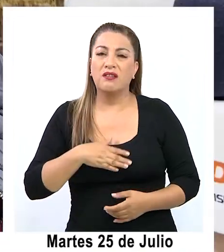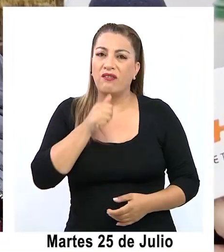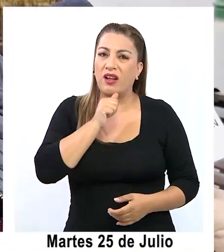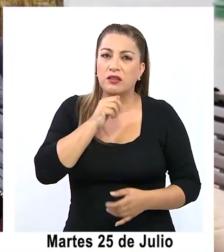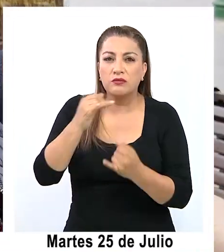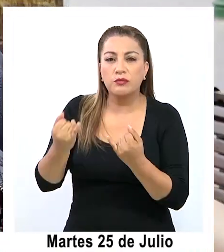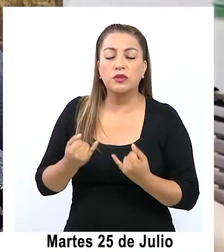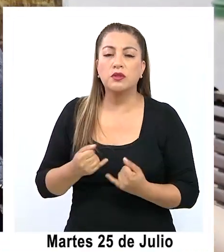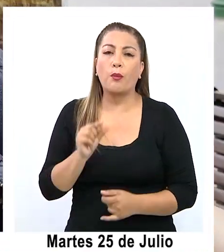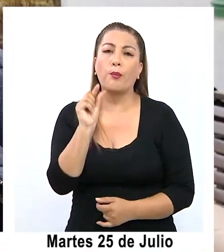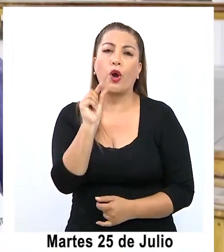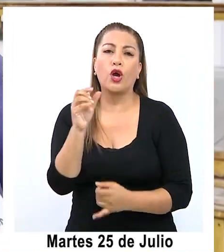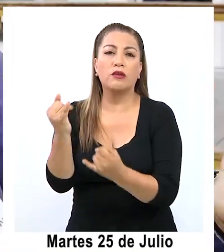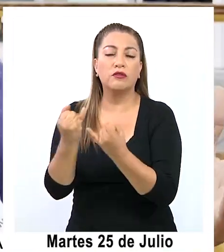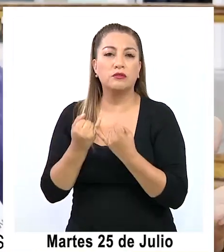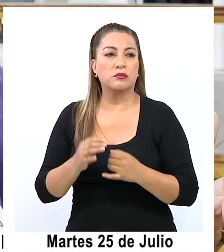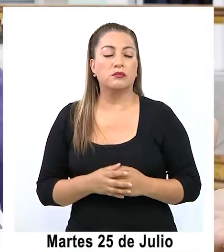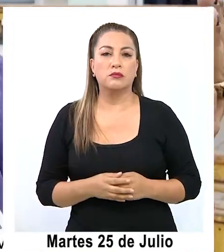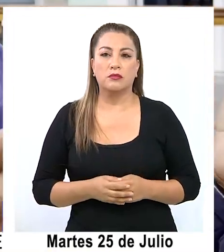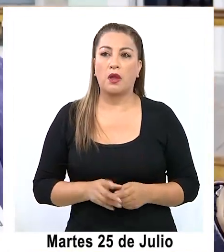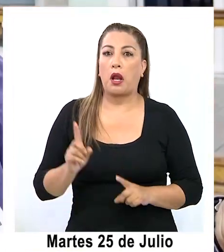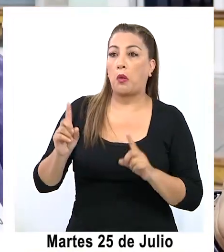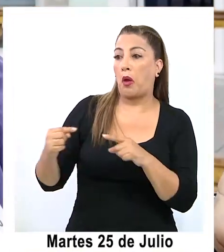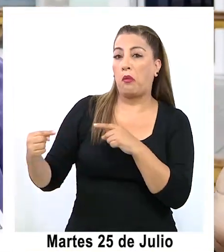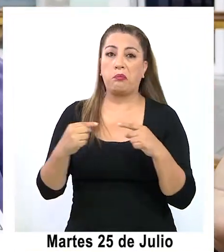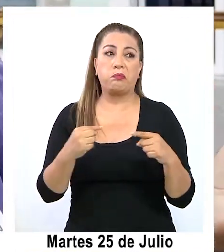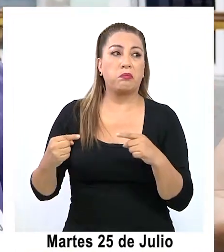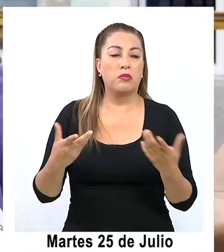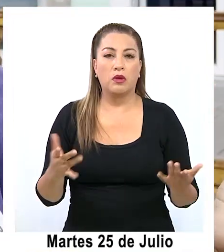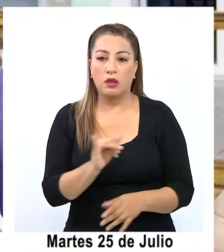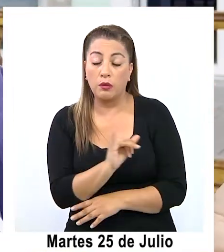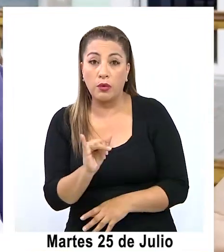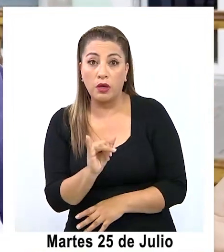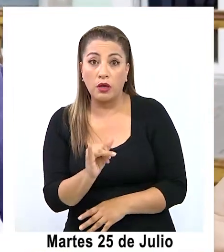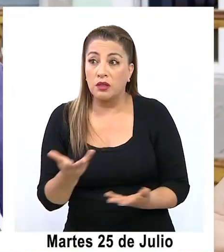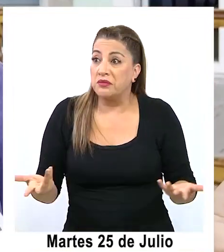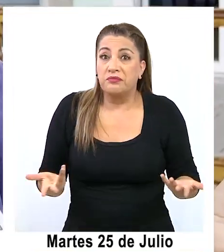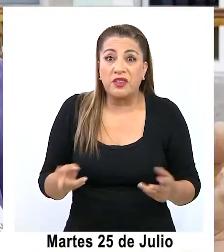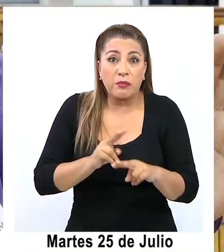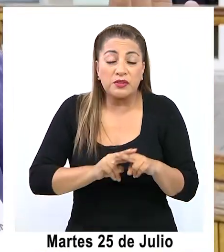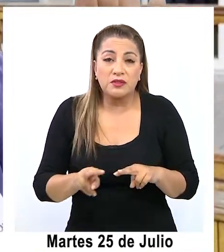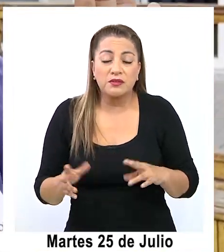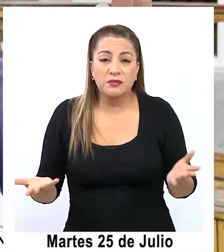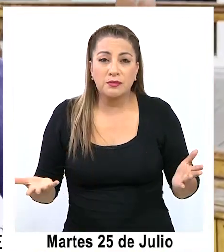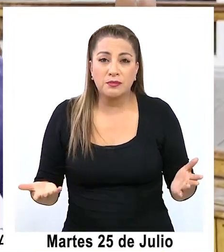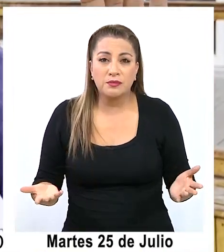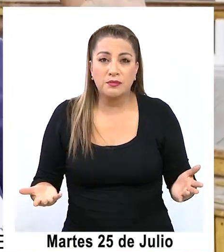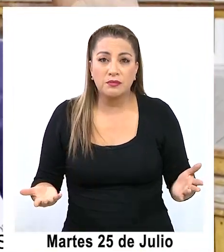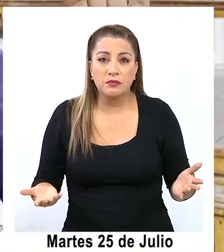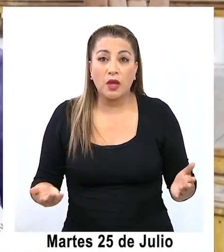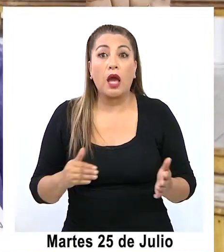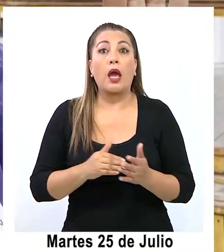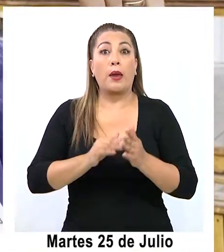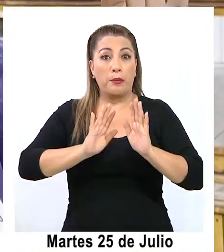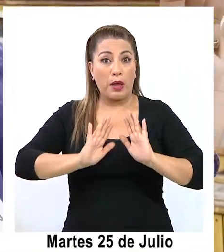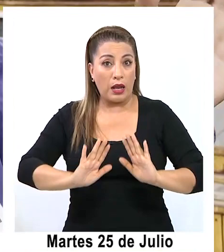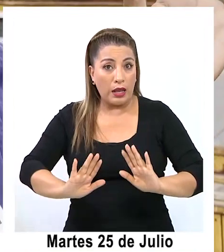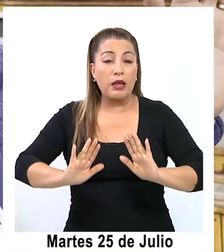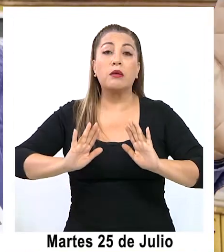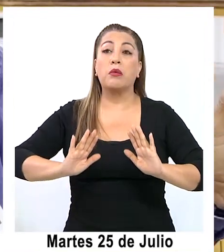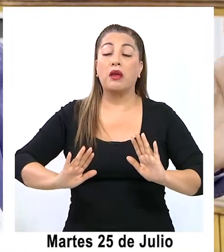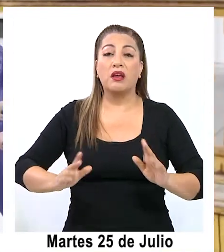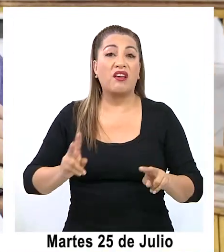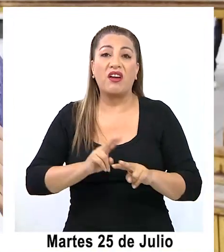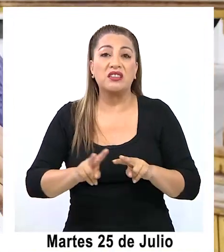poca información? Muy poca información. Dime directo. ¿Y después, al final? ¿En qué quedamos? No, esperemos lo que ocurra.